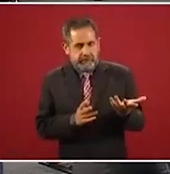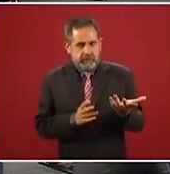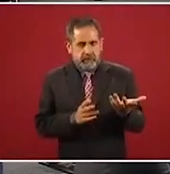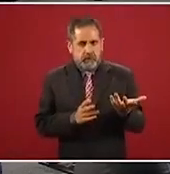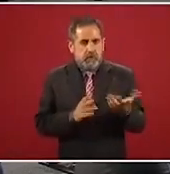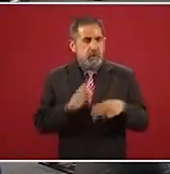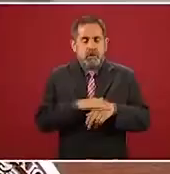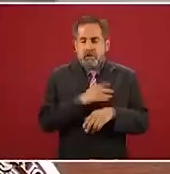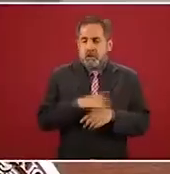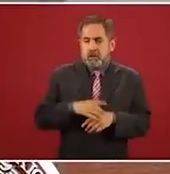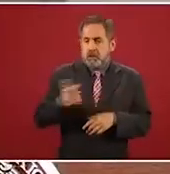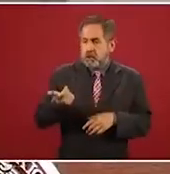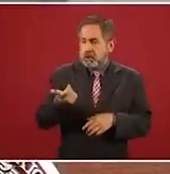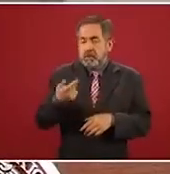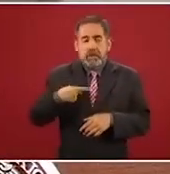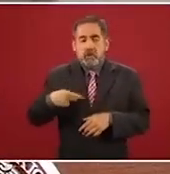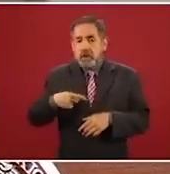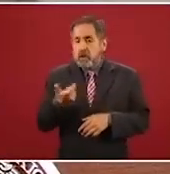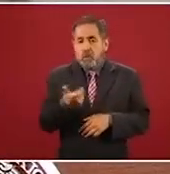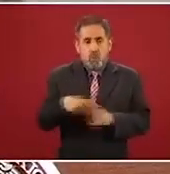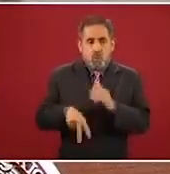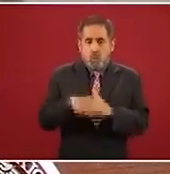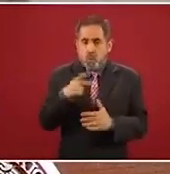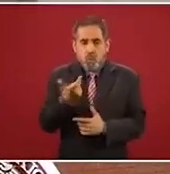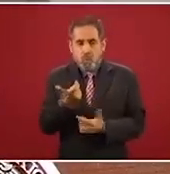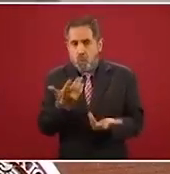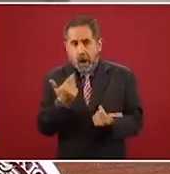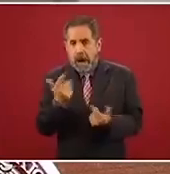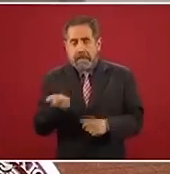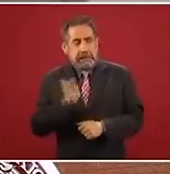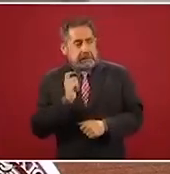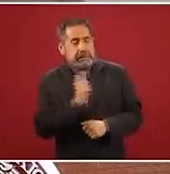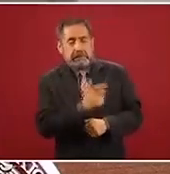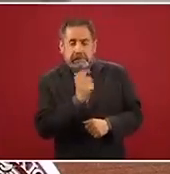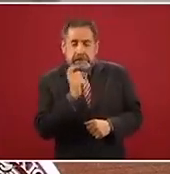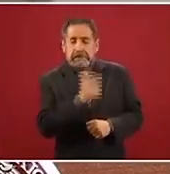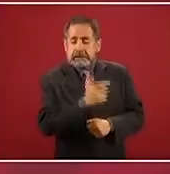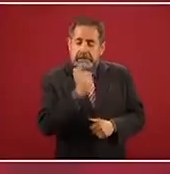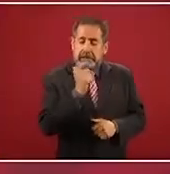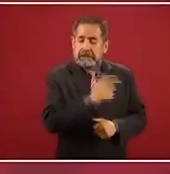porque ¿de dónde saca la gente para pagar